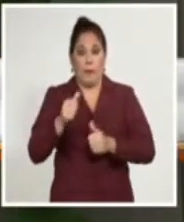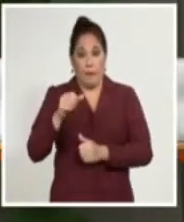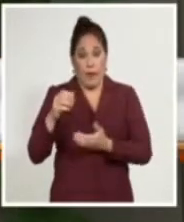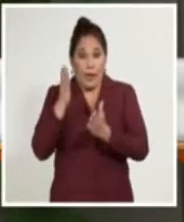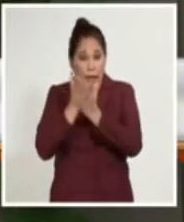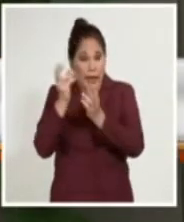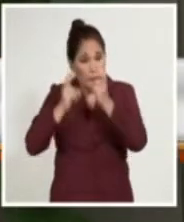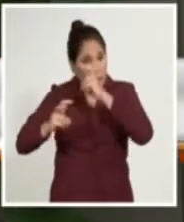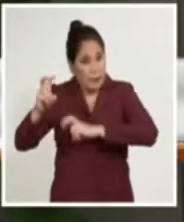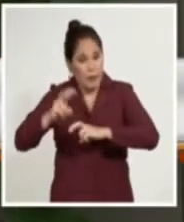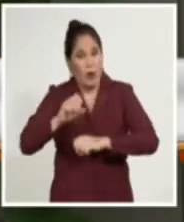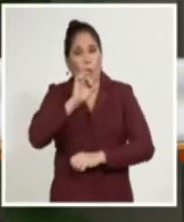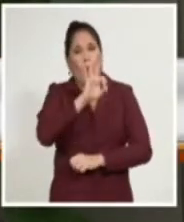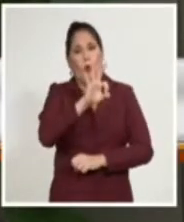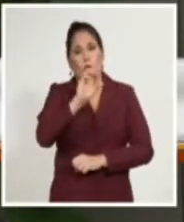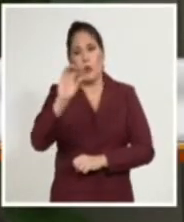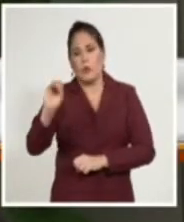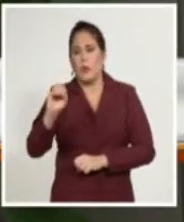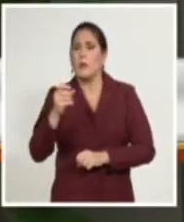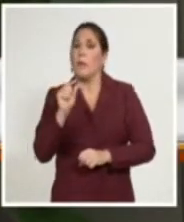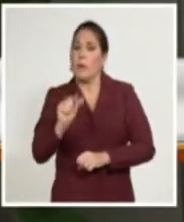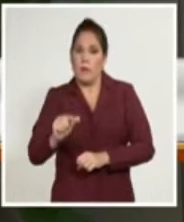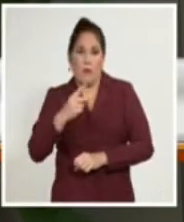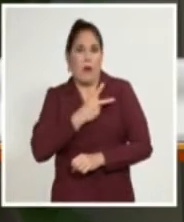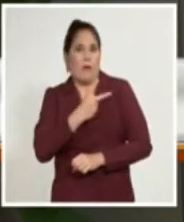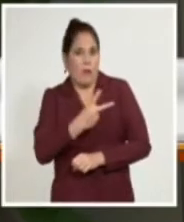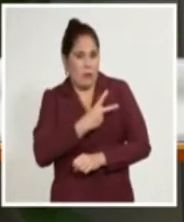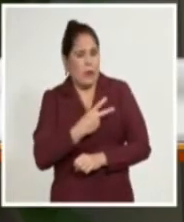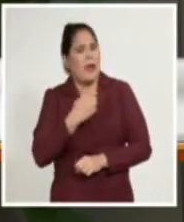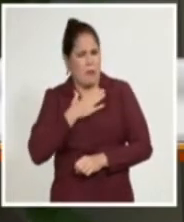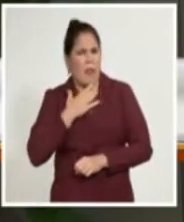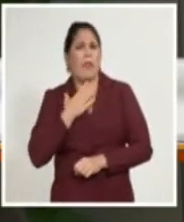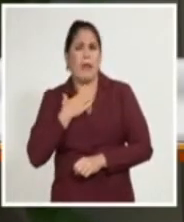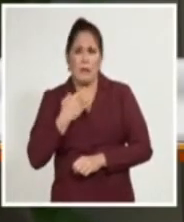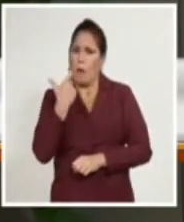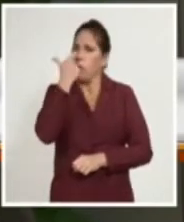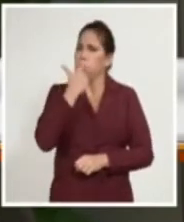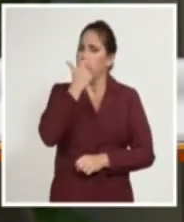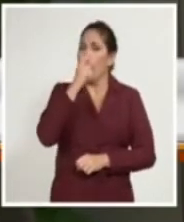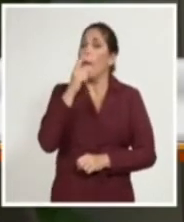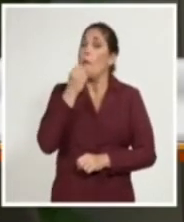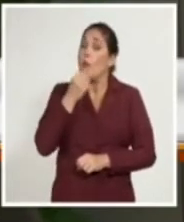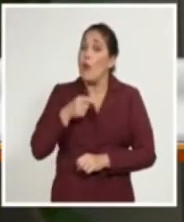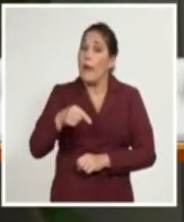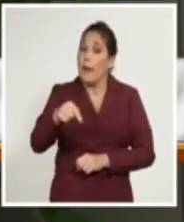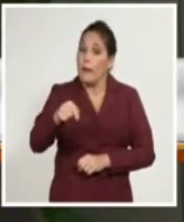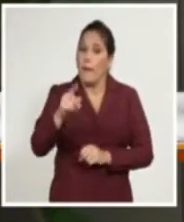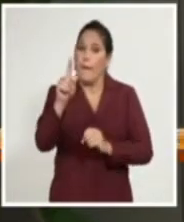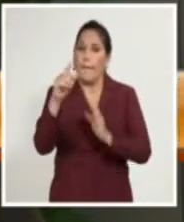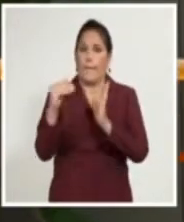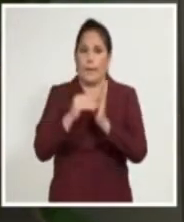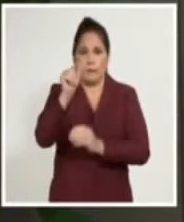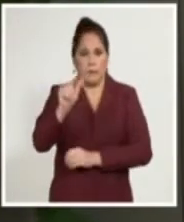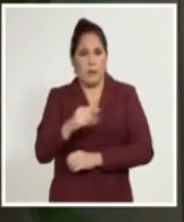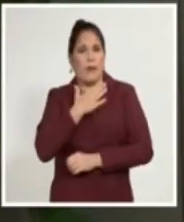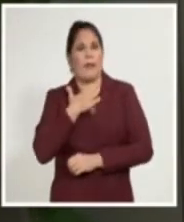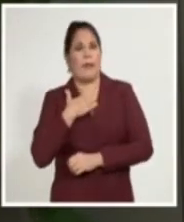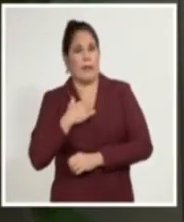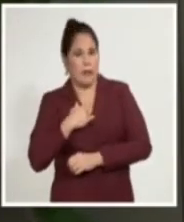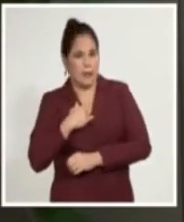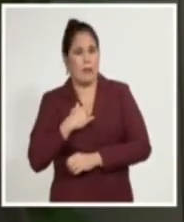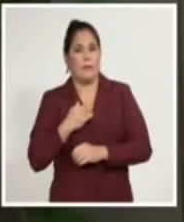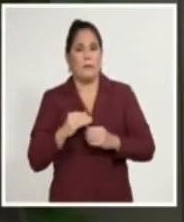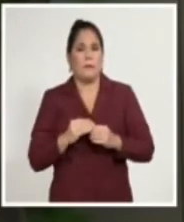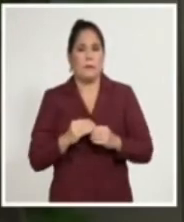800 voluntarios. Debemos llegar alrededor de 1.000, poco más de 1.000 voluntarios. Tiene dos